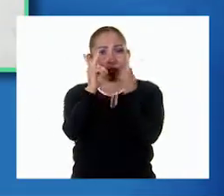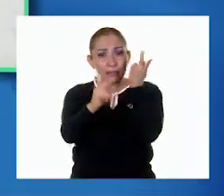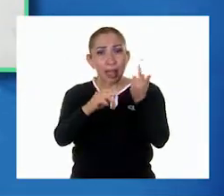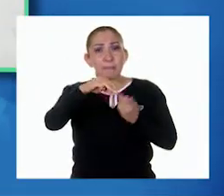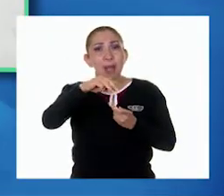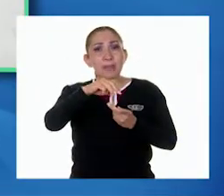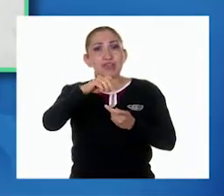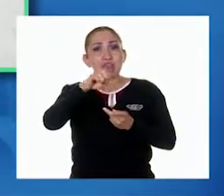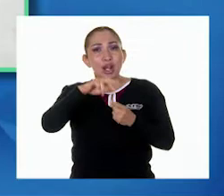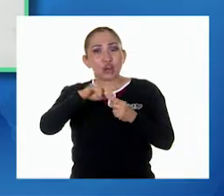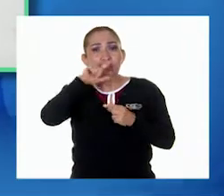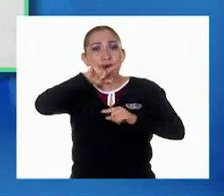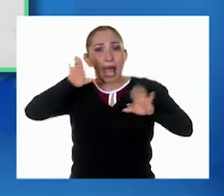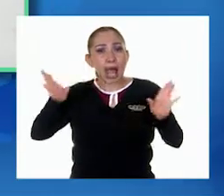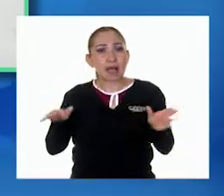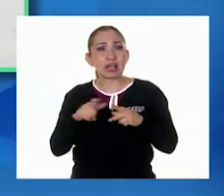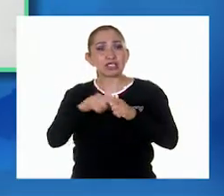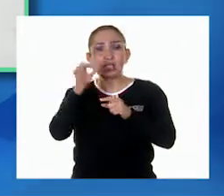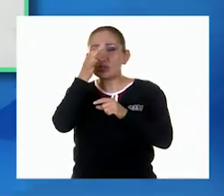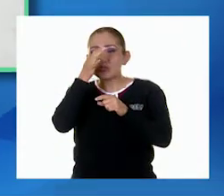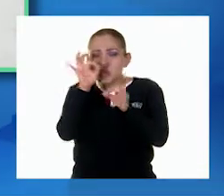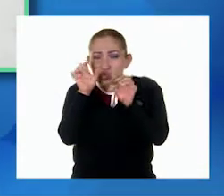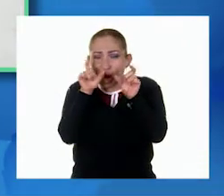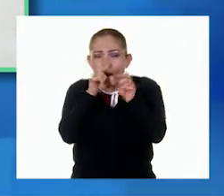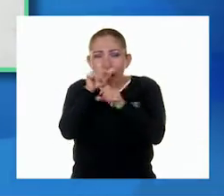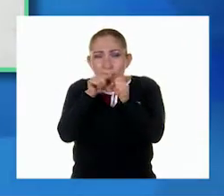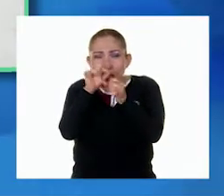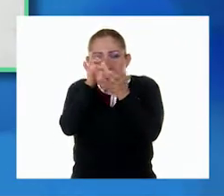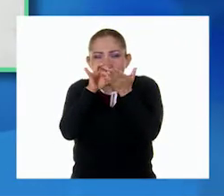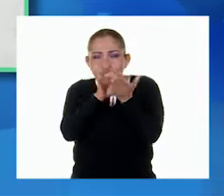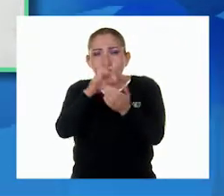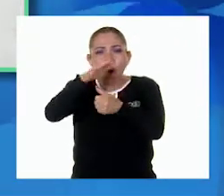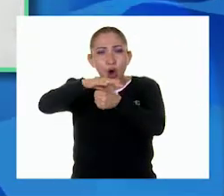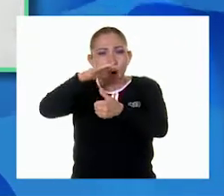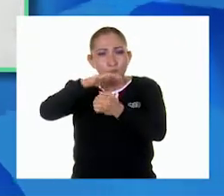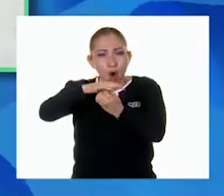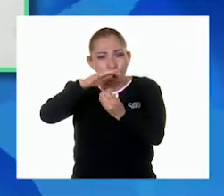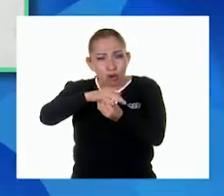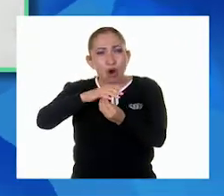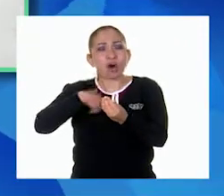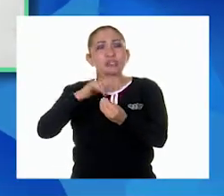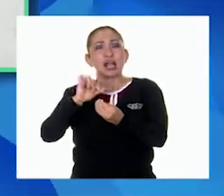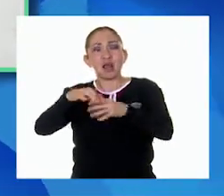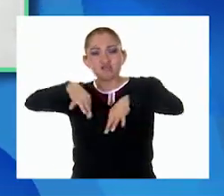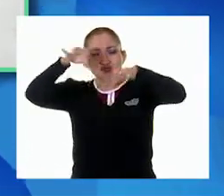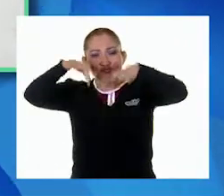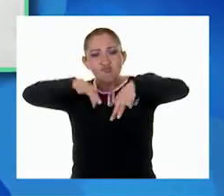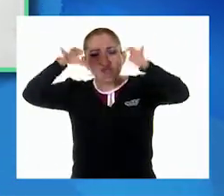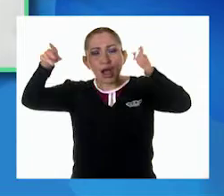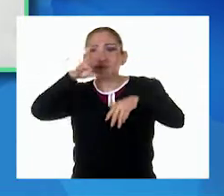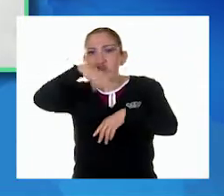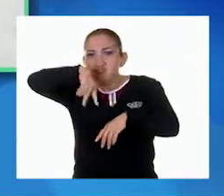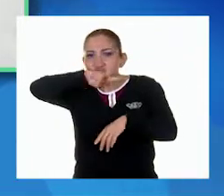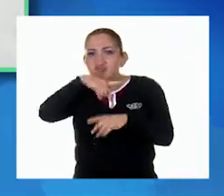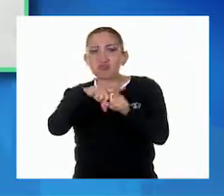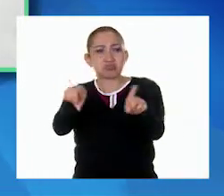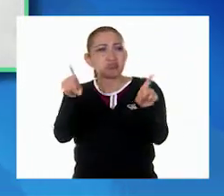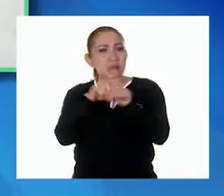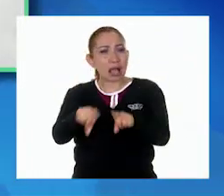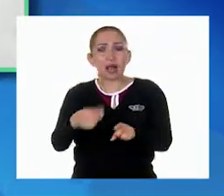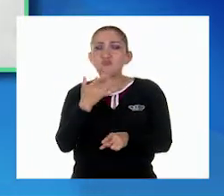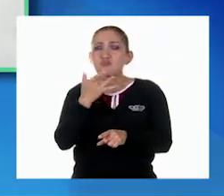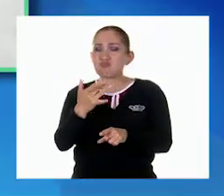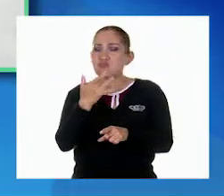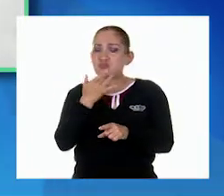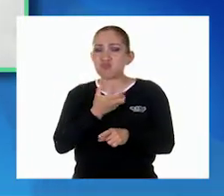mamíferos, aves, insectos, hongos, moluscos, agaves, serpientes,